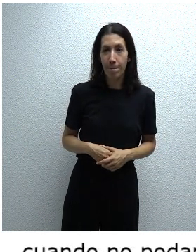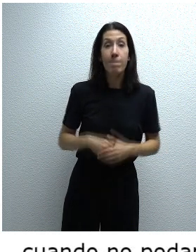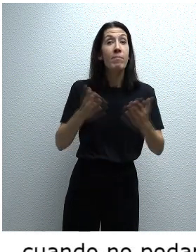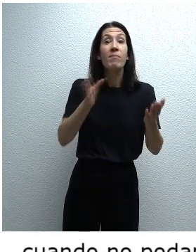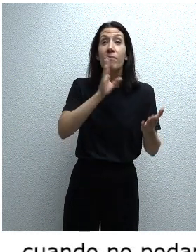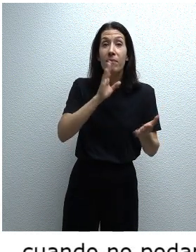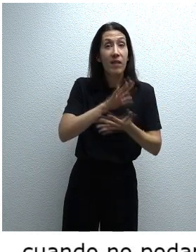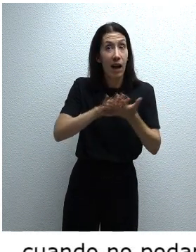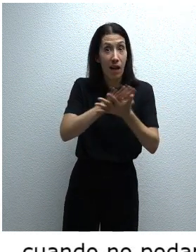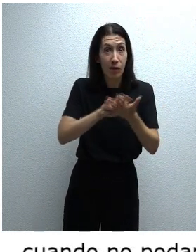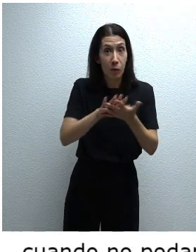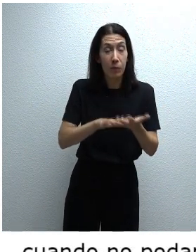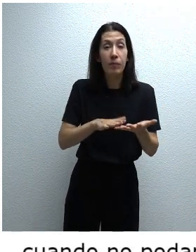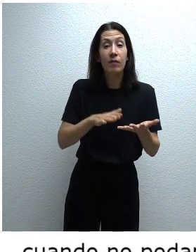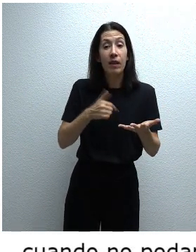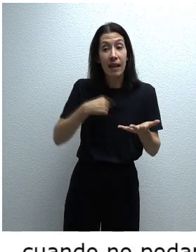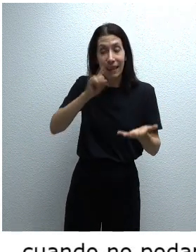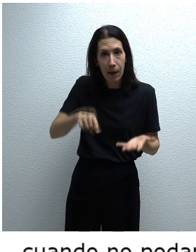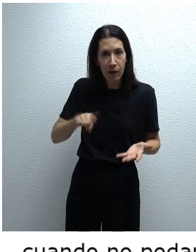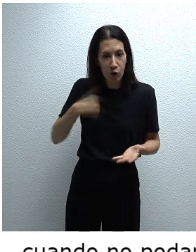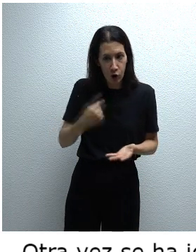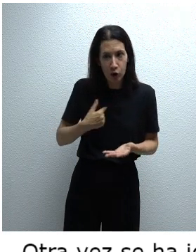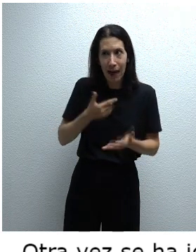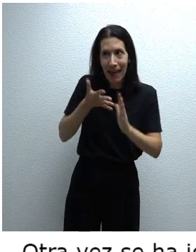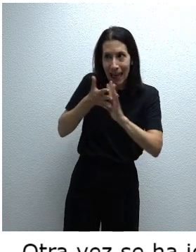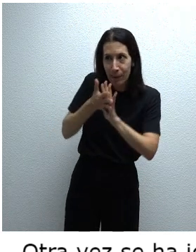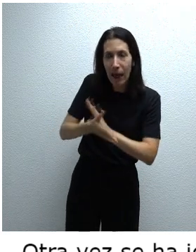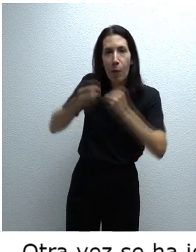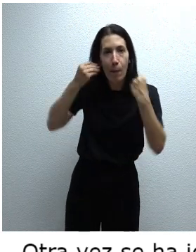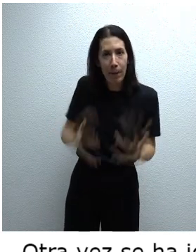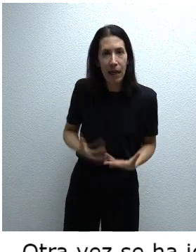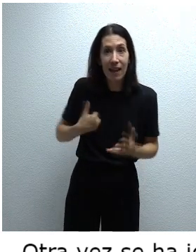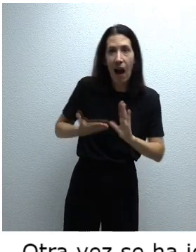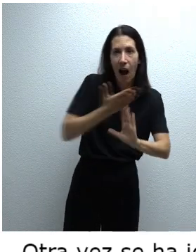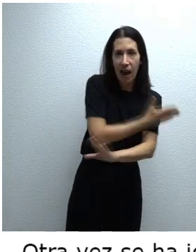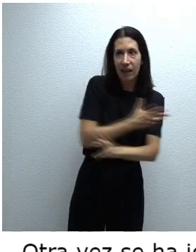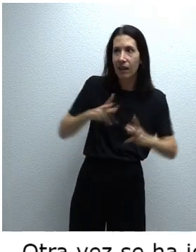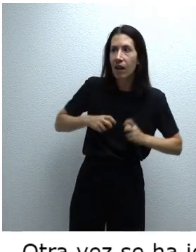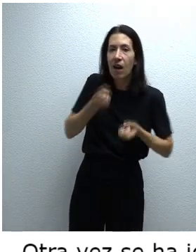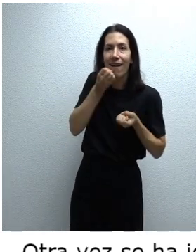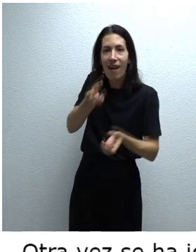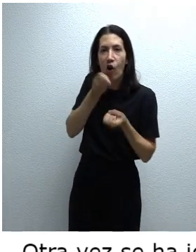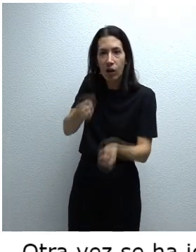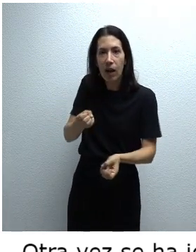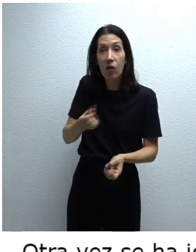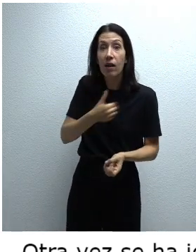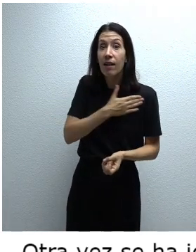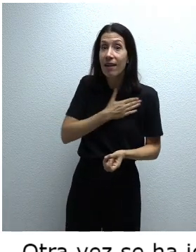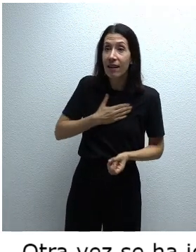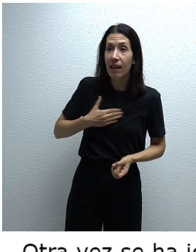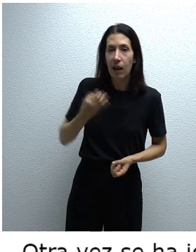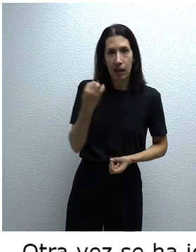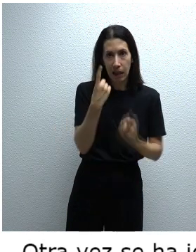Lo tengamos también explicado, lo tengamos contado. Todo esto requiere, por